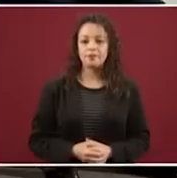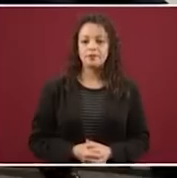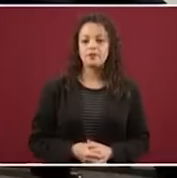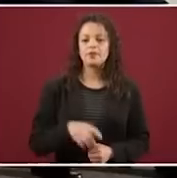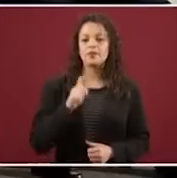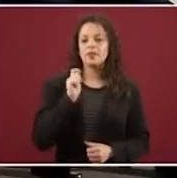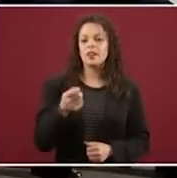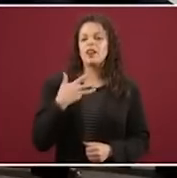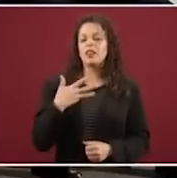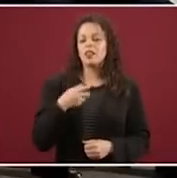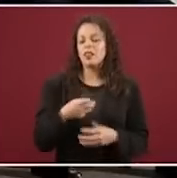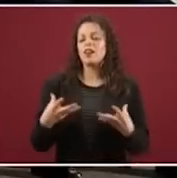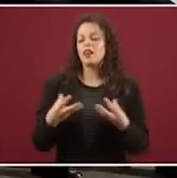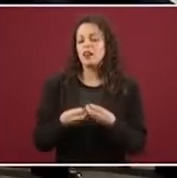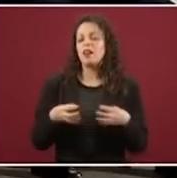pues